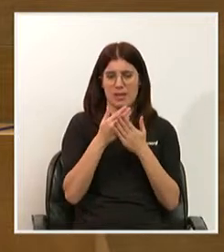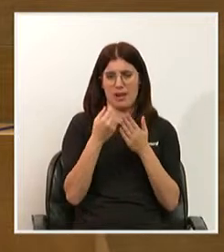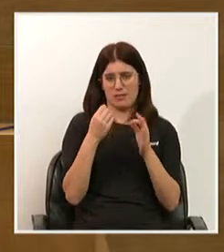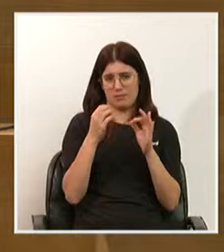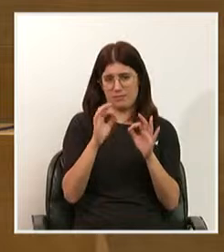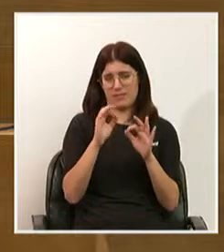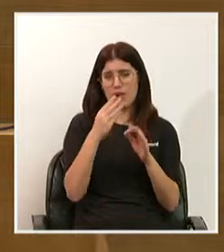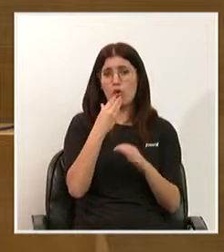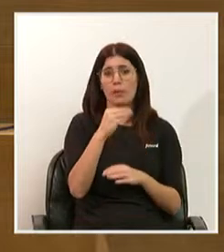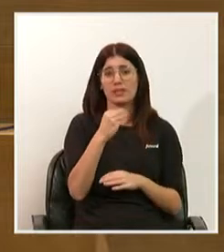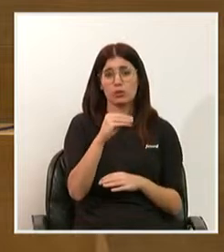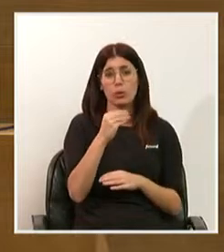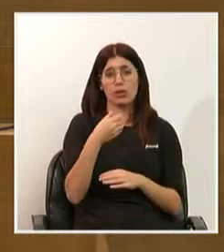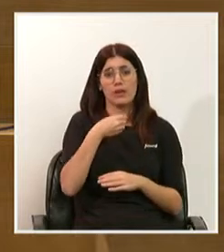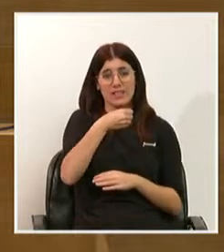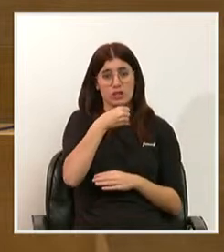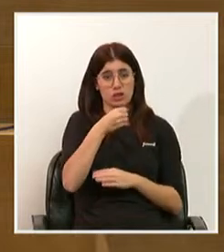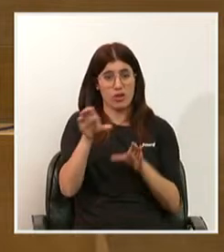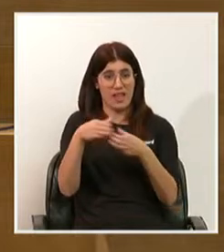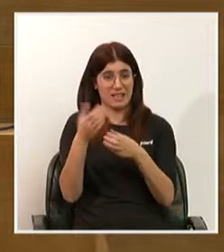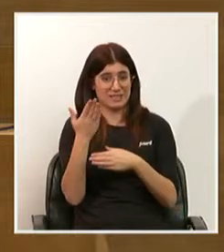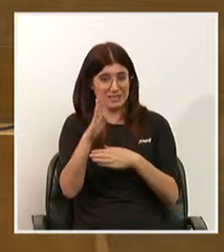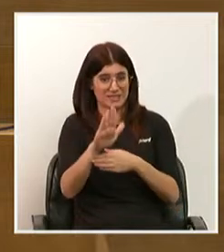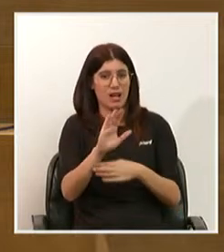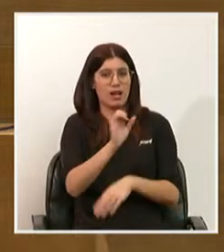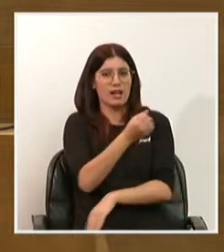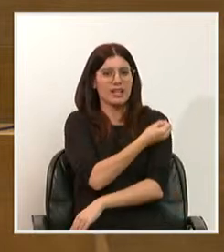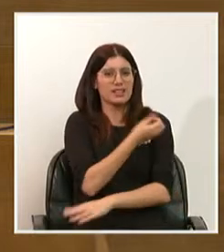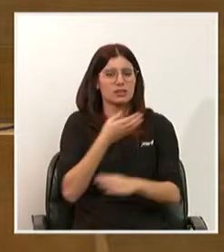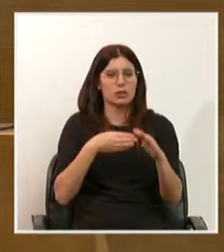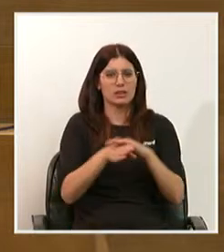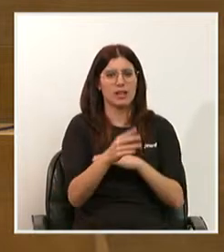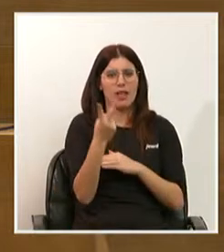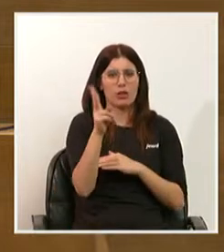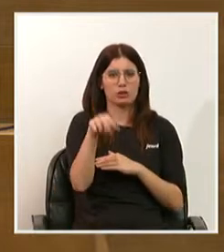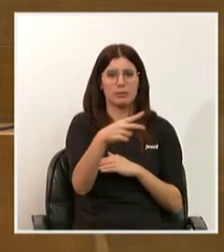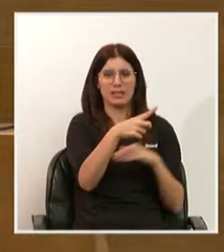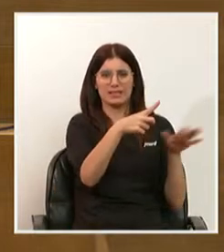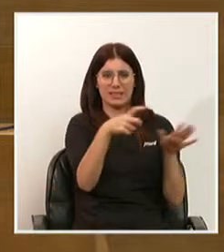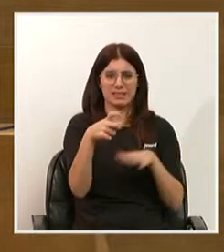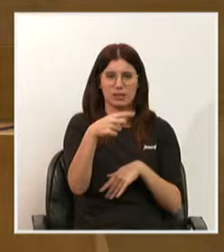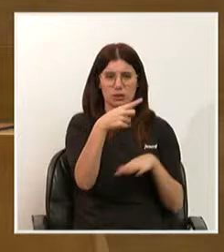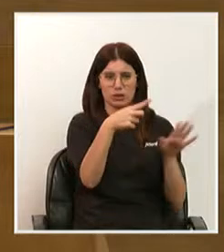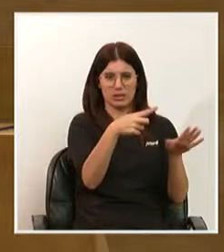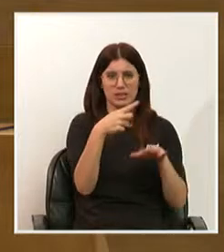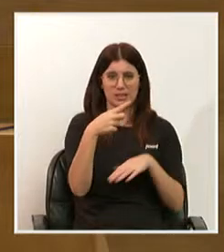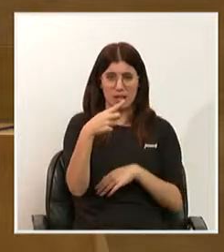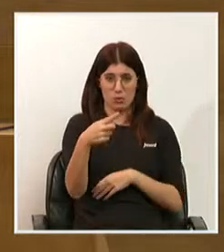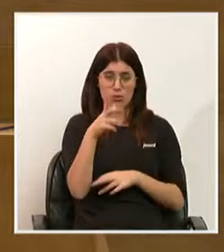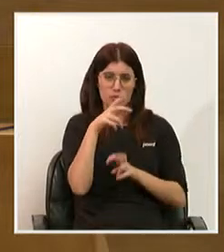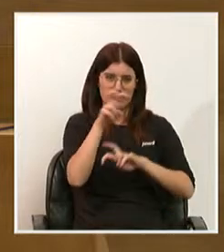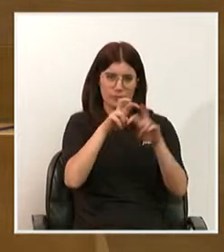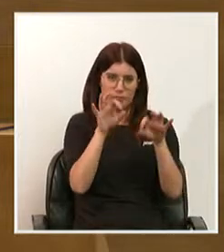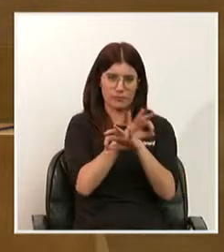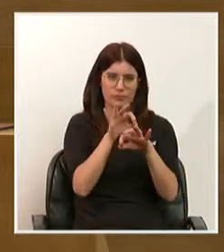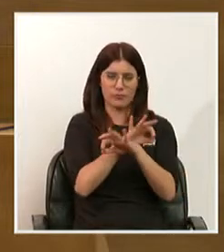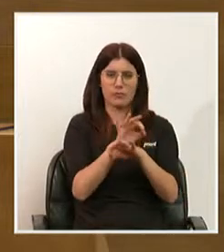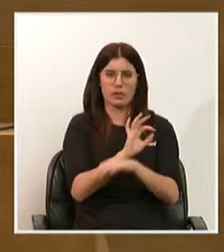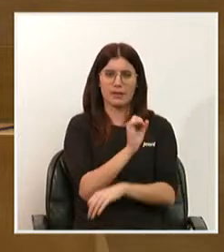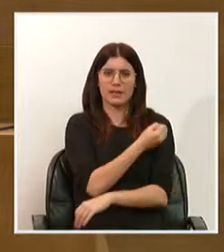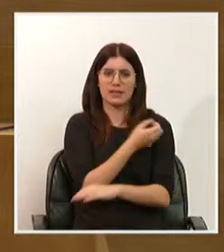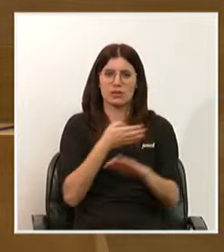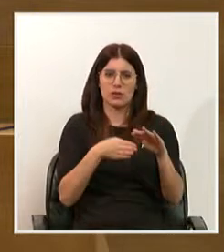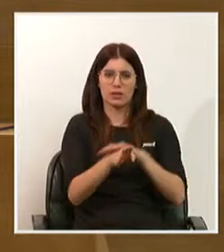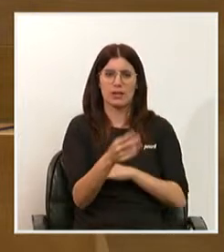grupo parlamentario socialista registro de entrada 2661 con corrección de errores registro de entrada